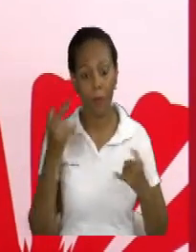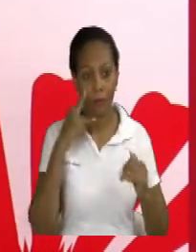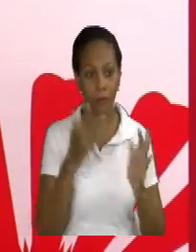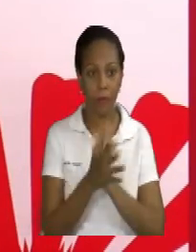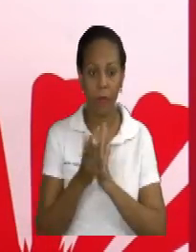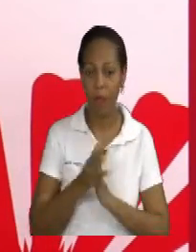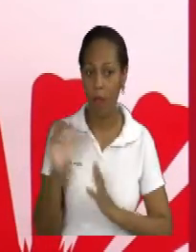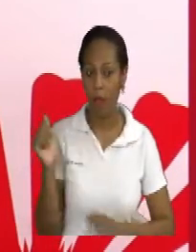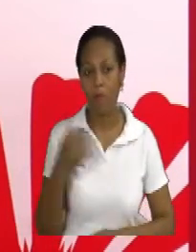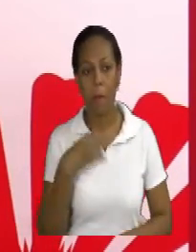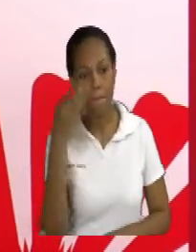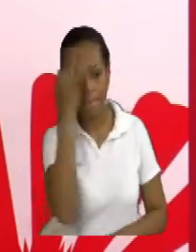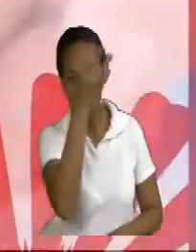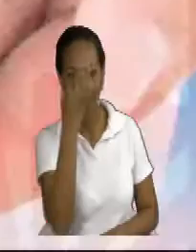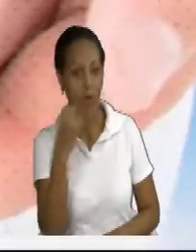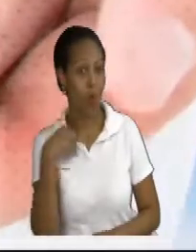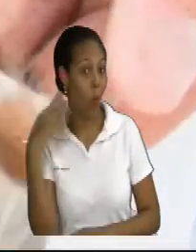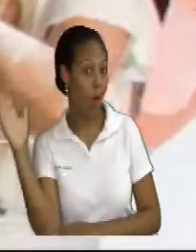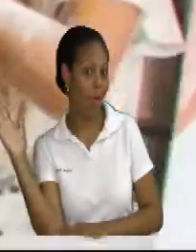maquillarnos para el día. Así que adelante.